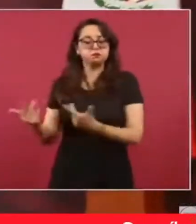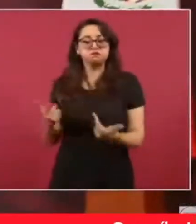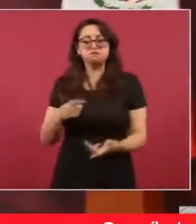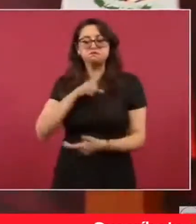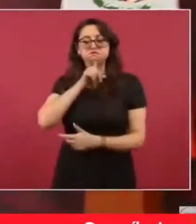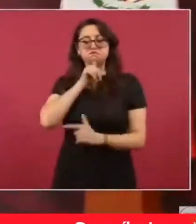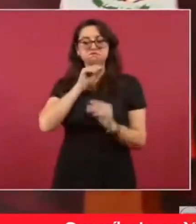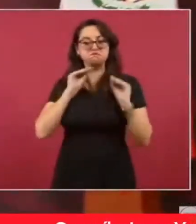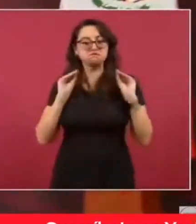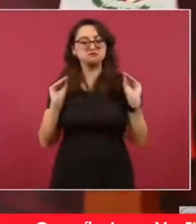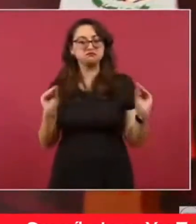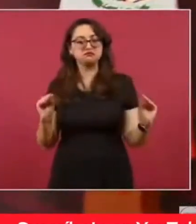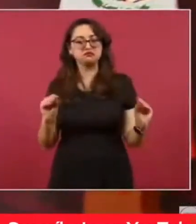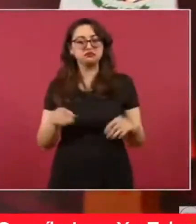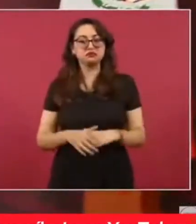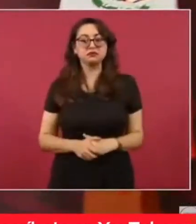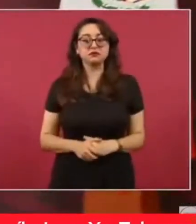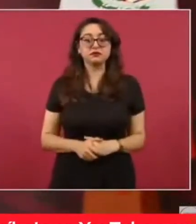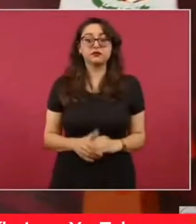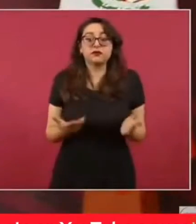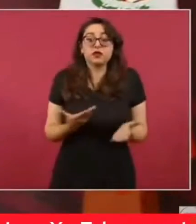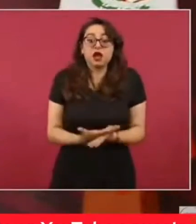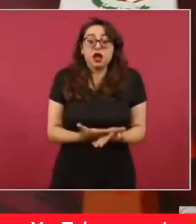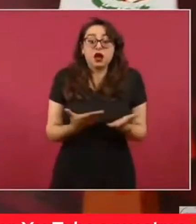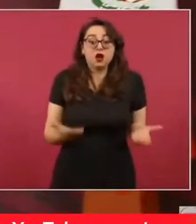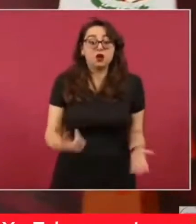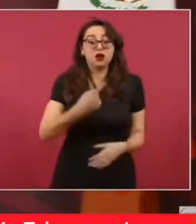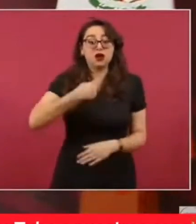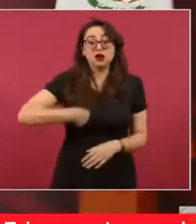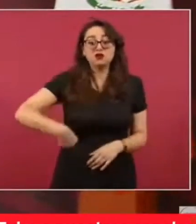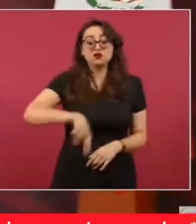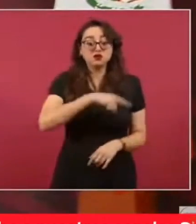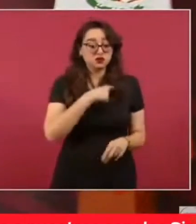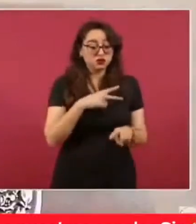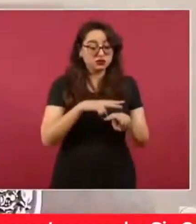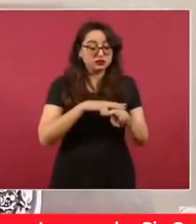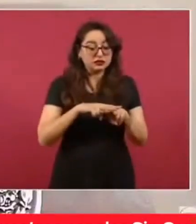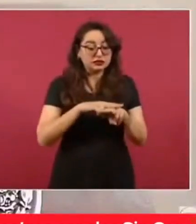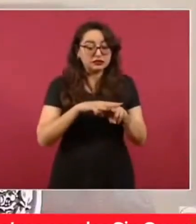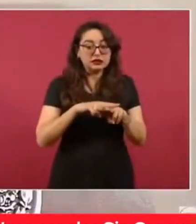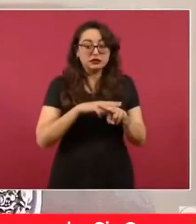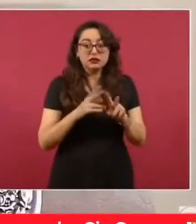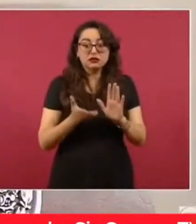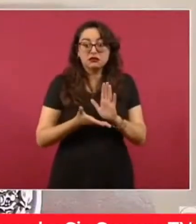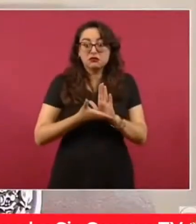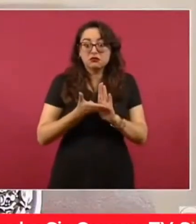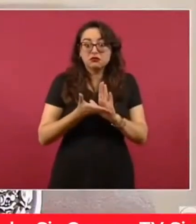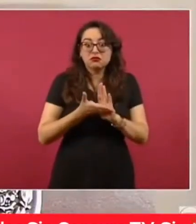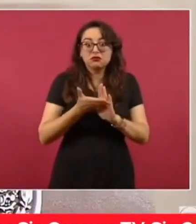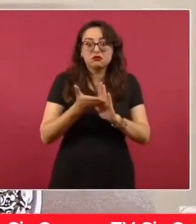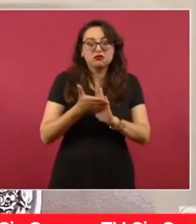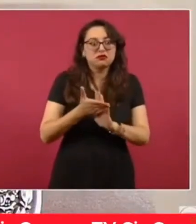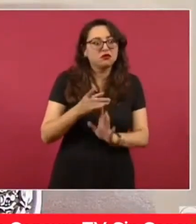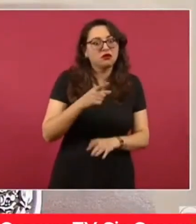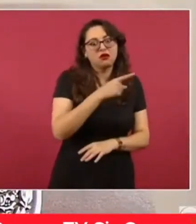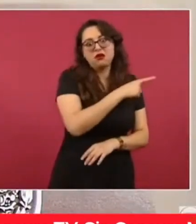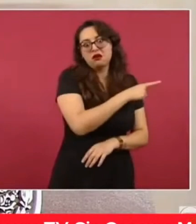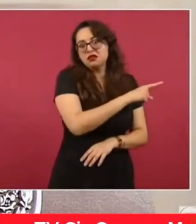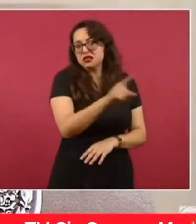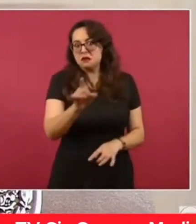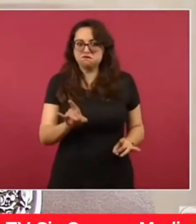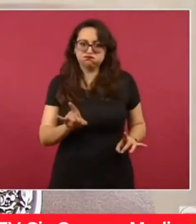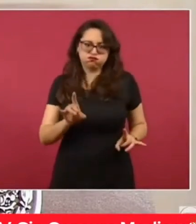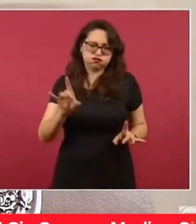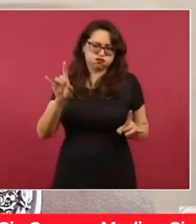es hasta ahora no con el tren maya que llovieron los amparos y las